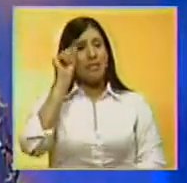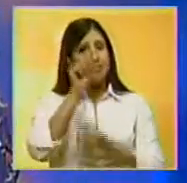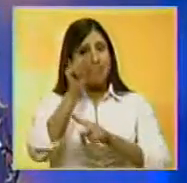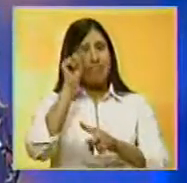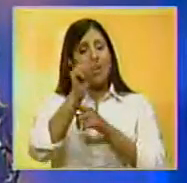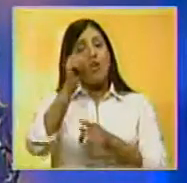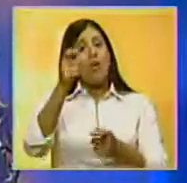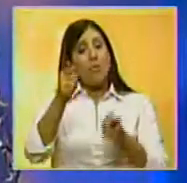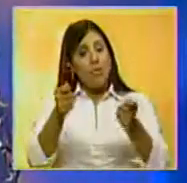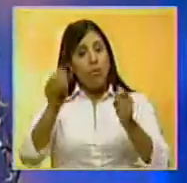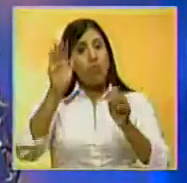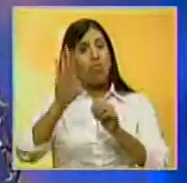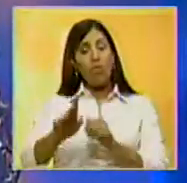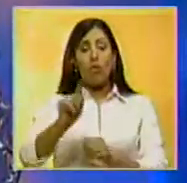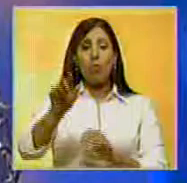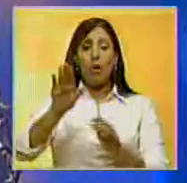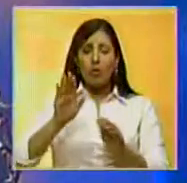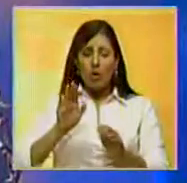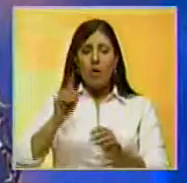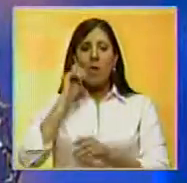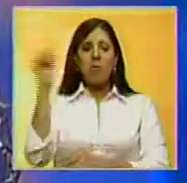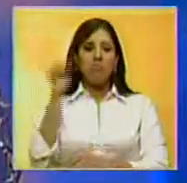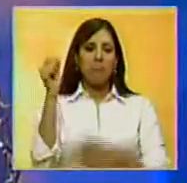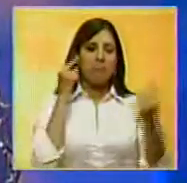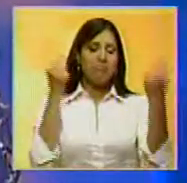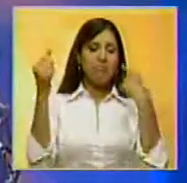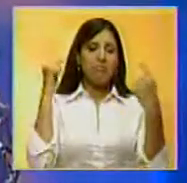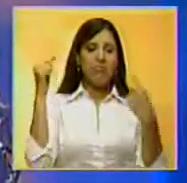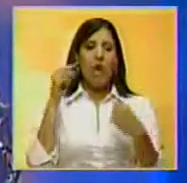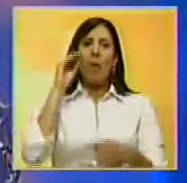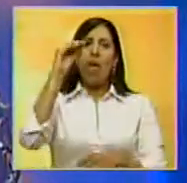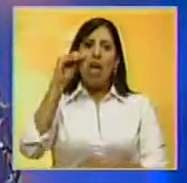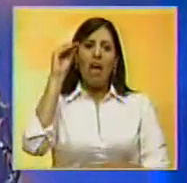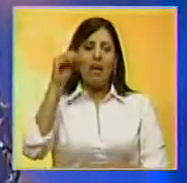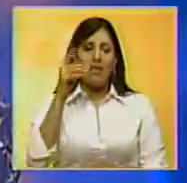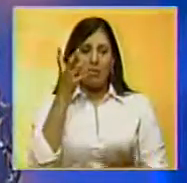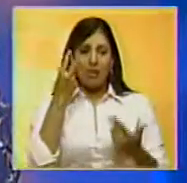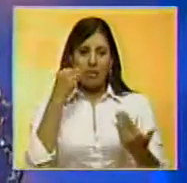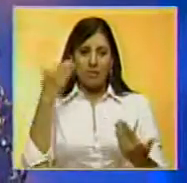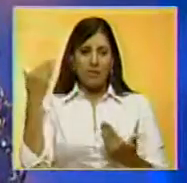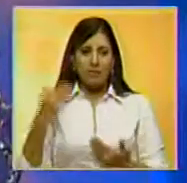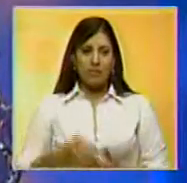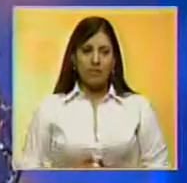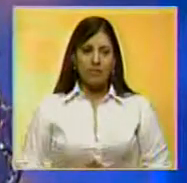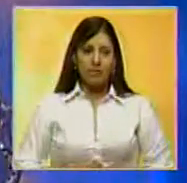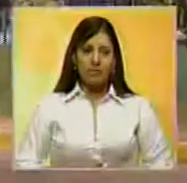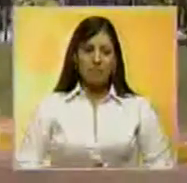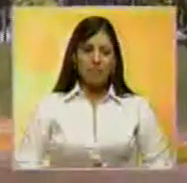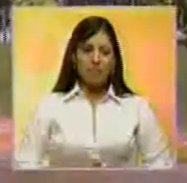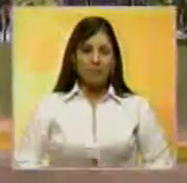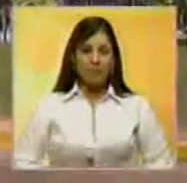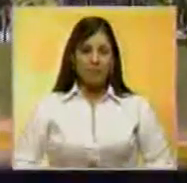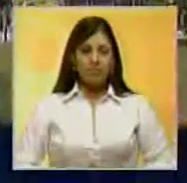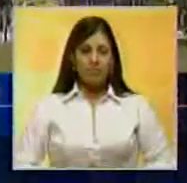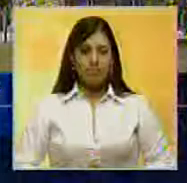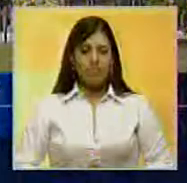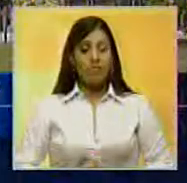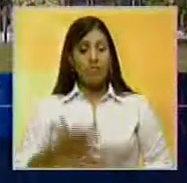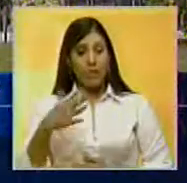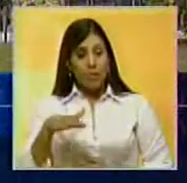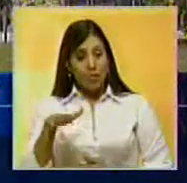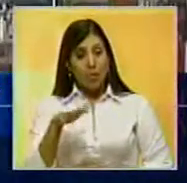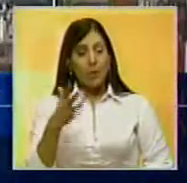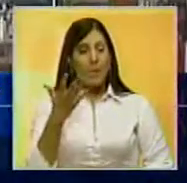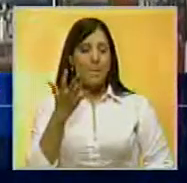exigieron al chofer que controlara su manejo y este hizo caso omiso. Alexis Abreu, no tienes la información. El hecho